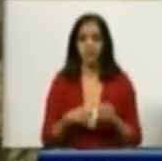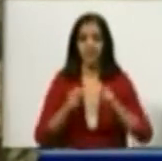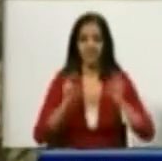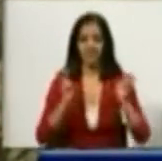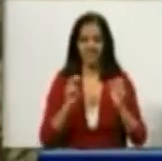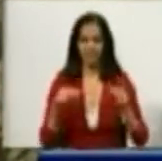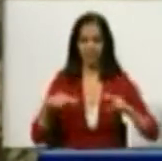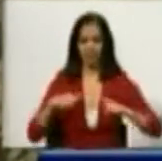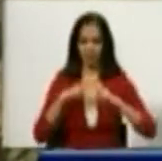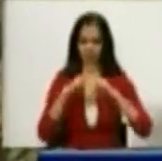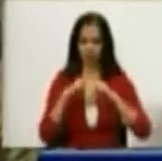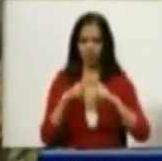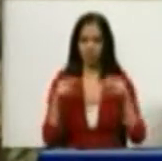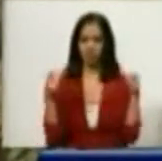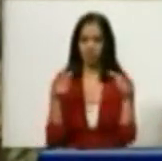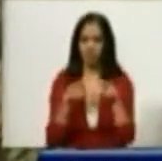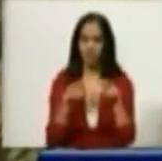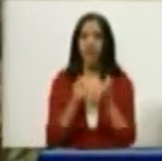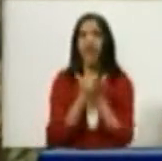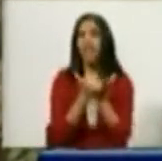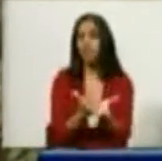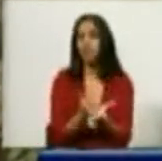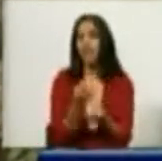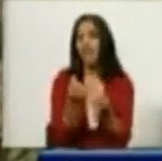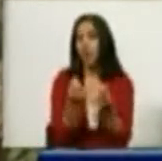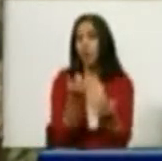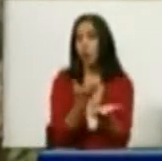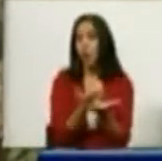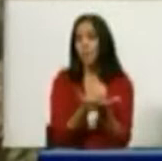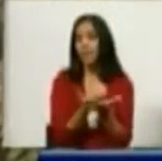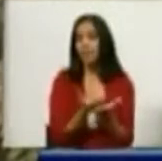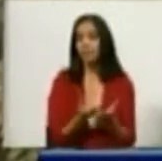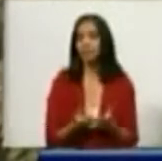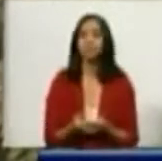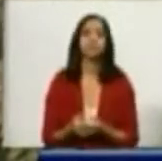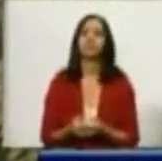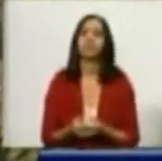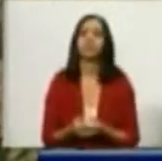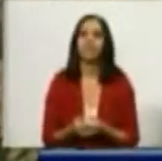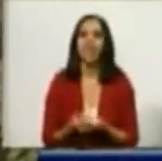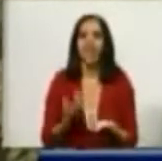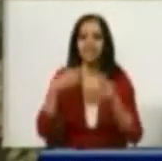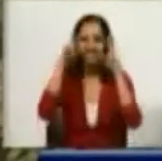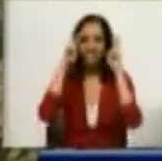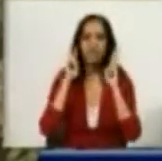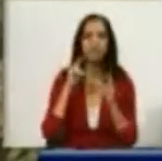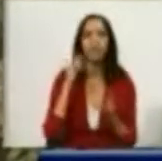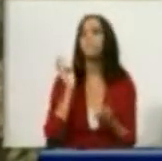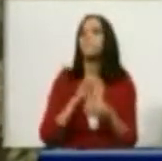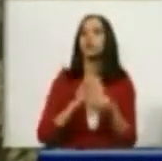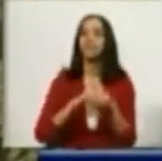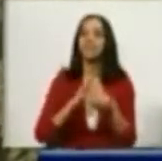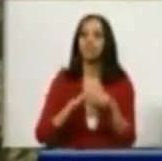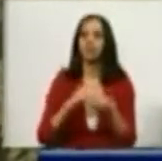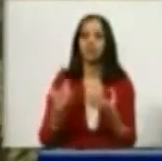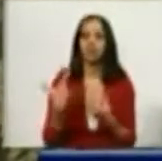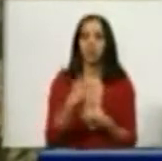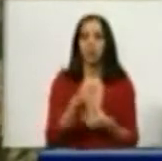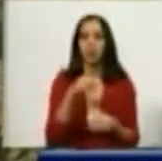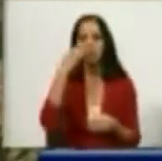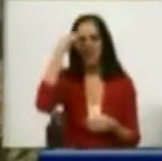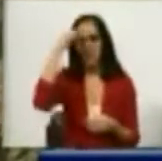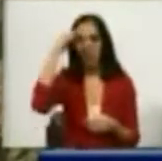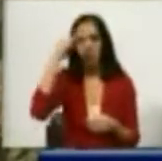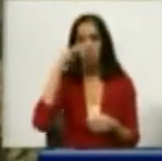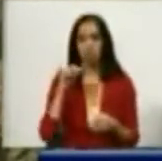cita fue una supuesta ayuda económica que le había prometido Miguel Enrique Otero a sus siamés el Limpia poceta para moverse desde México si Miguel enrico